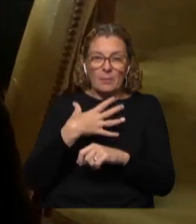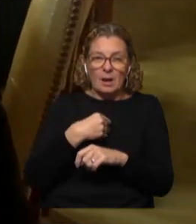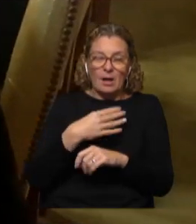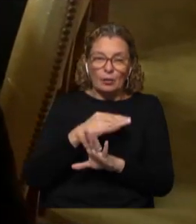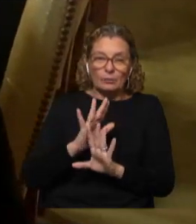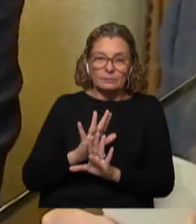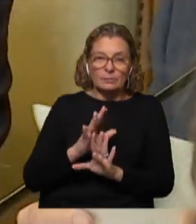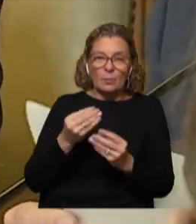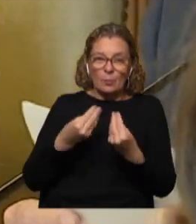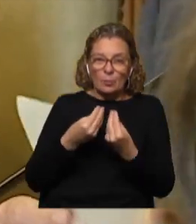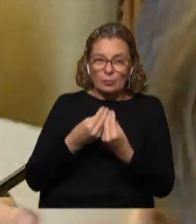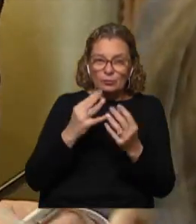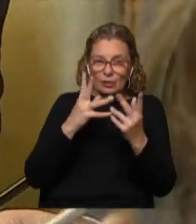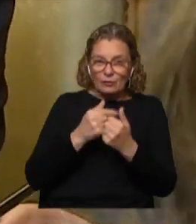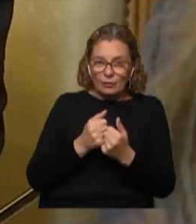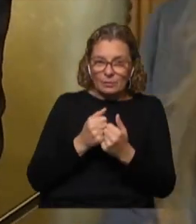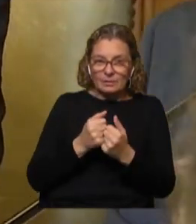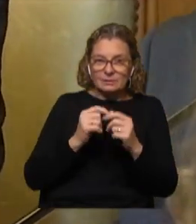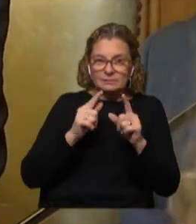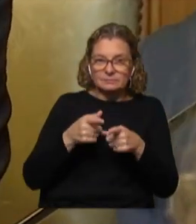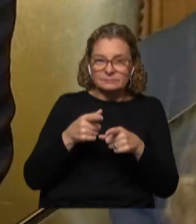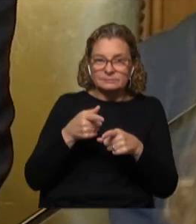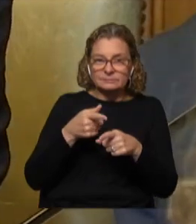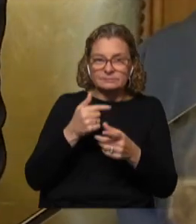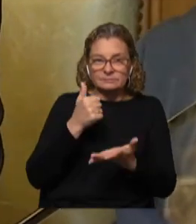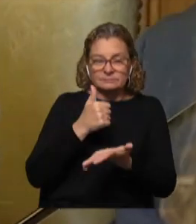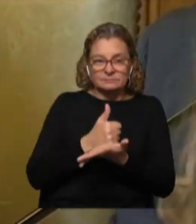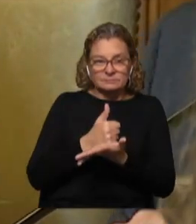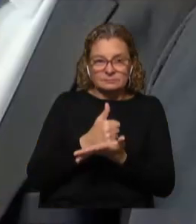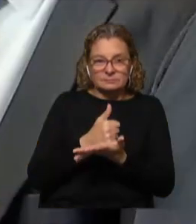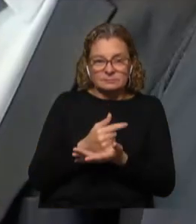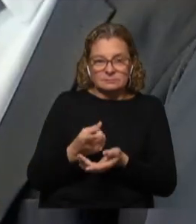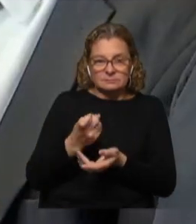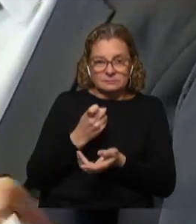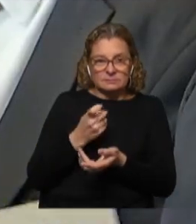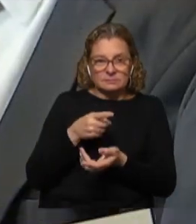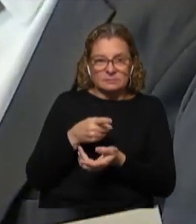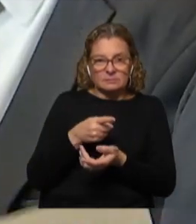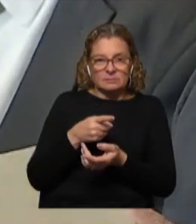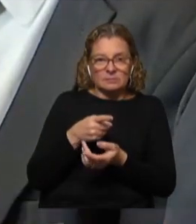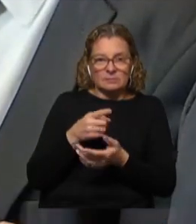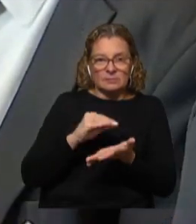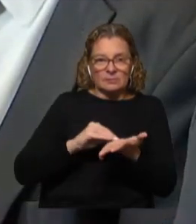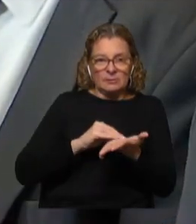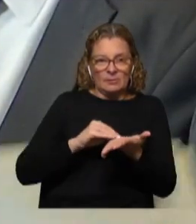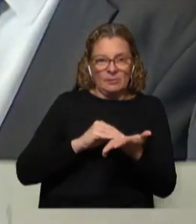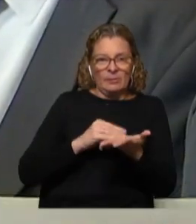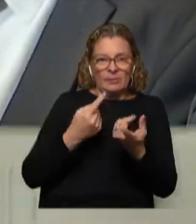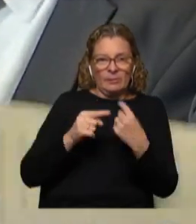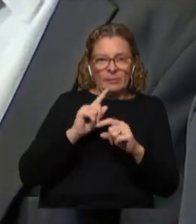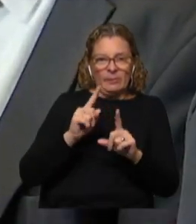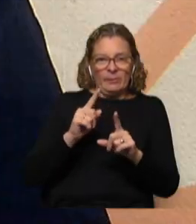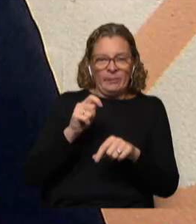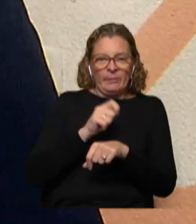blanco. Muchas formas culposas o imprudentes que debieran de estar fuertemente sancionadas en la esfera administrativa, pero no